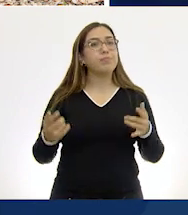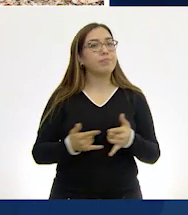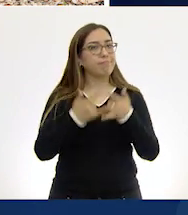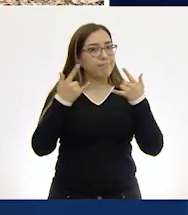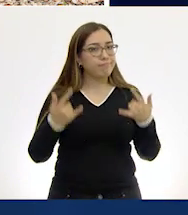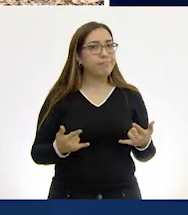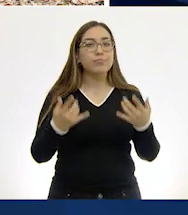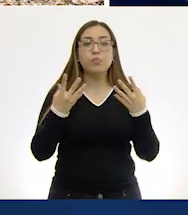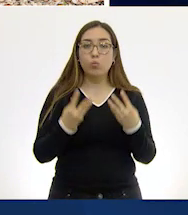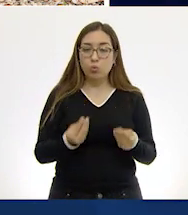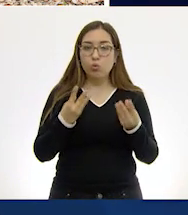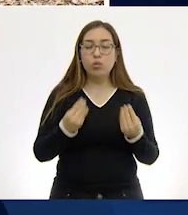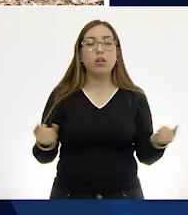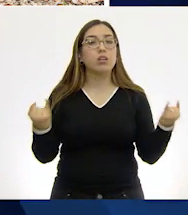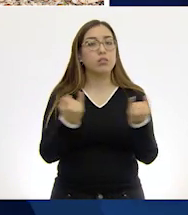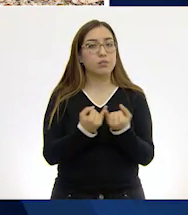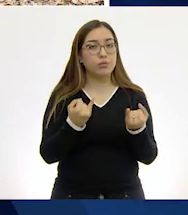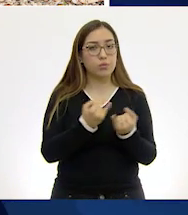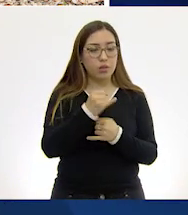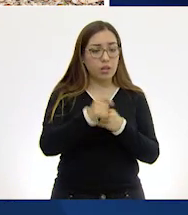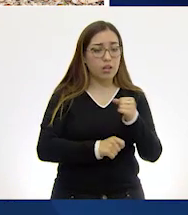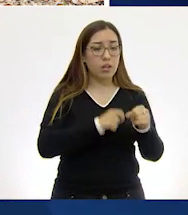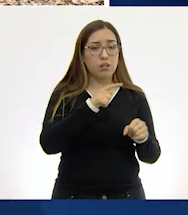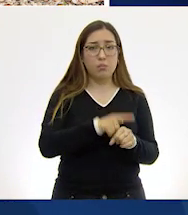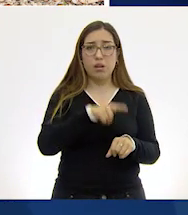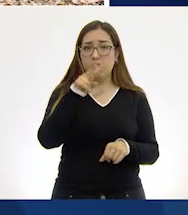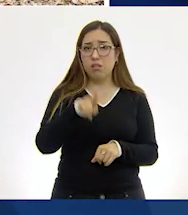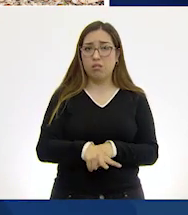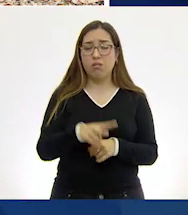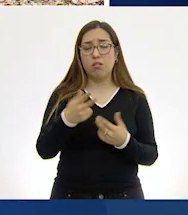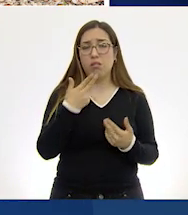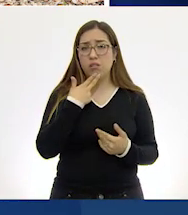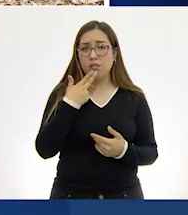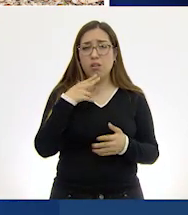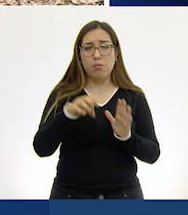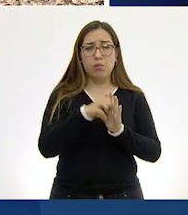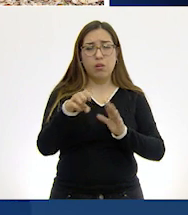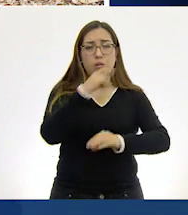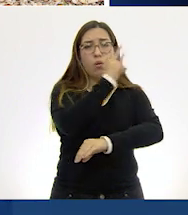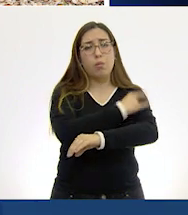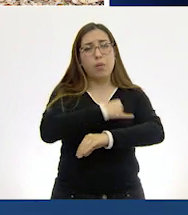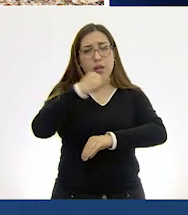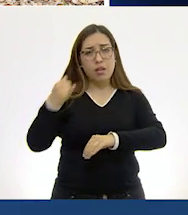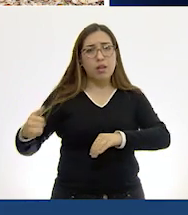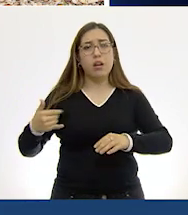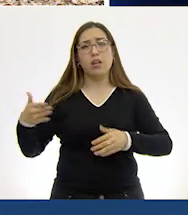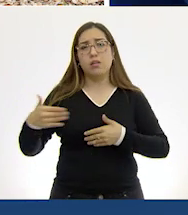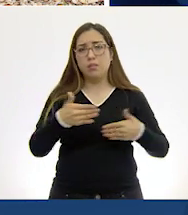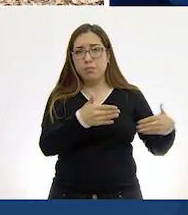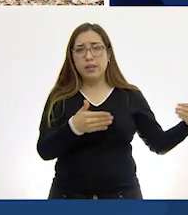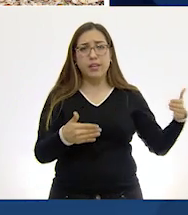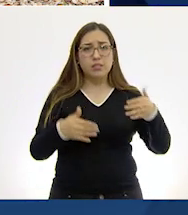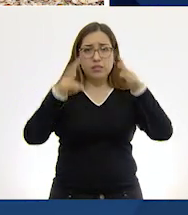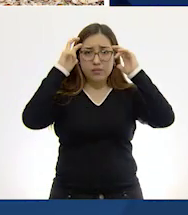de muchas de las especies que se han explotado por distintas razones: las ballenas, peces, venados,